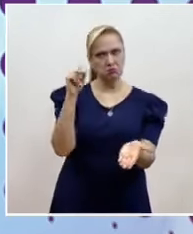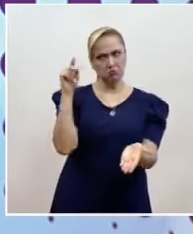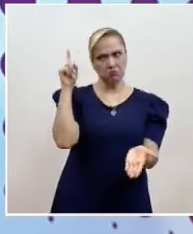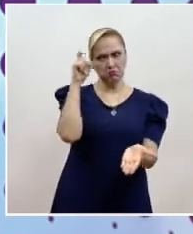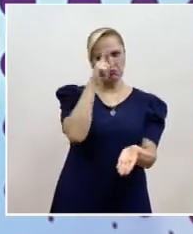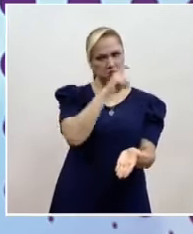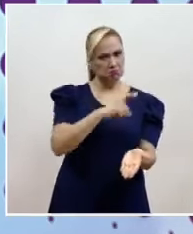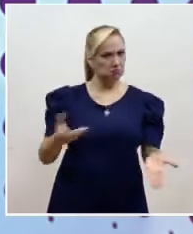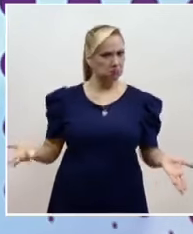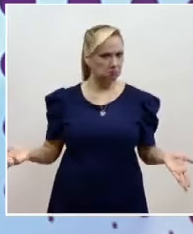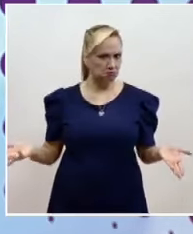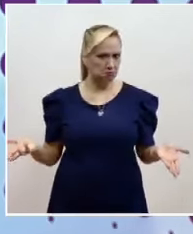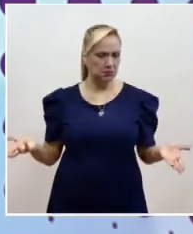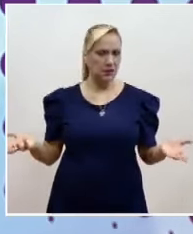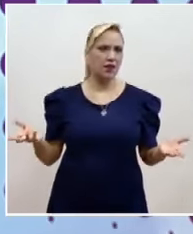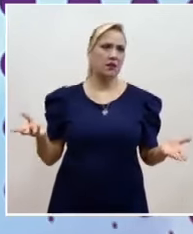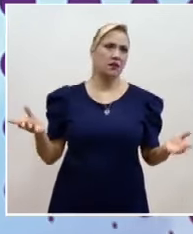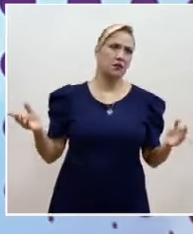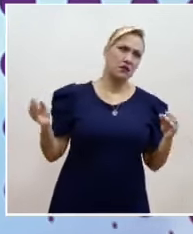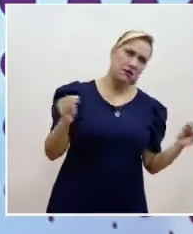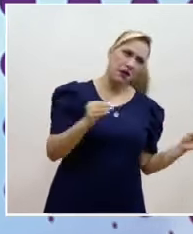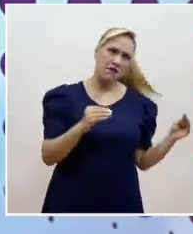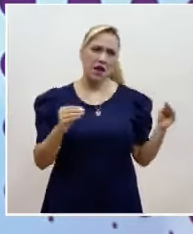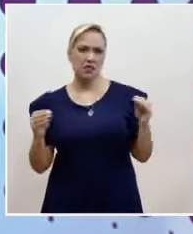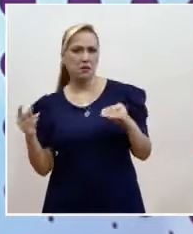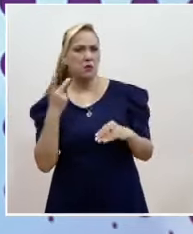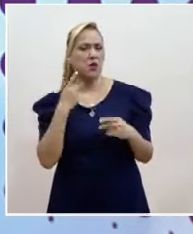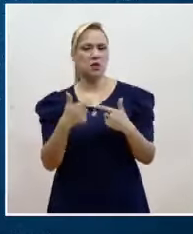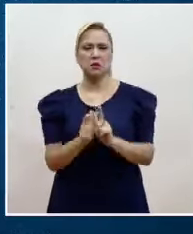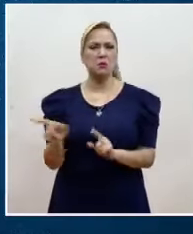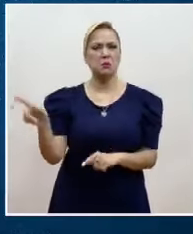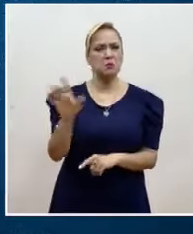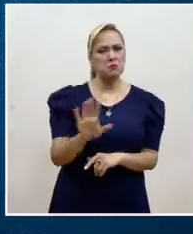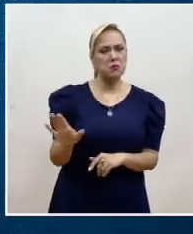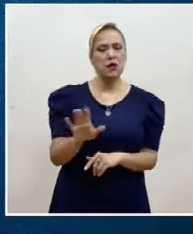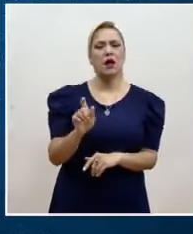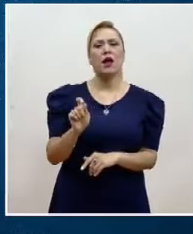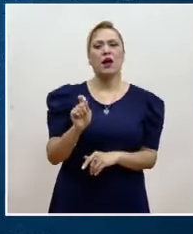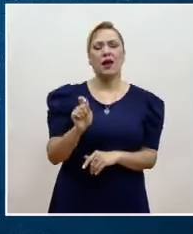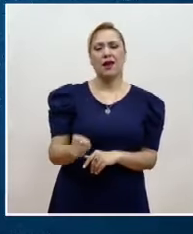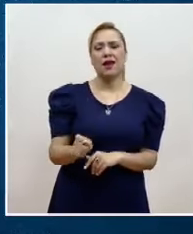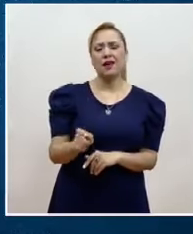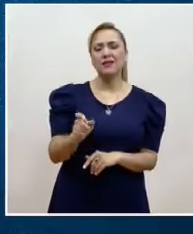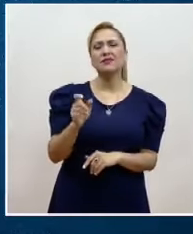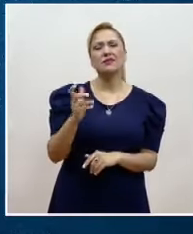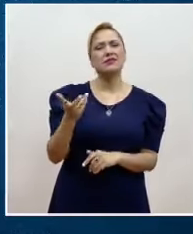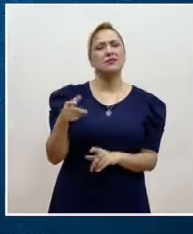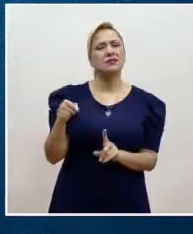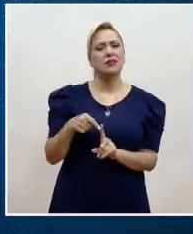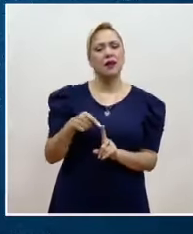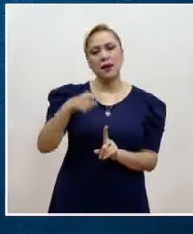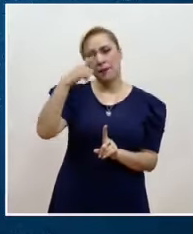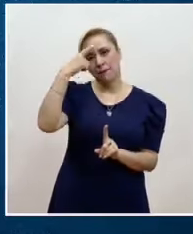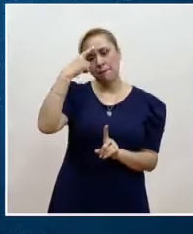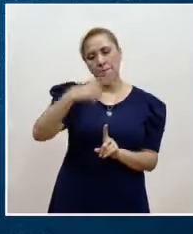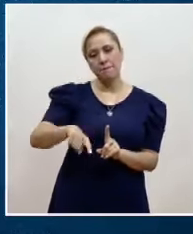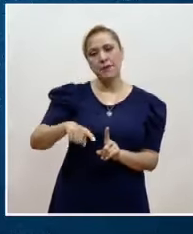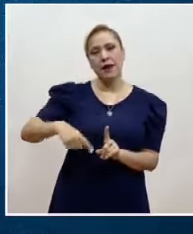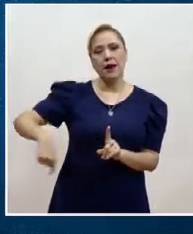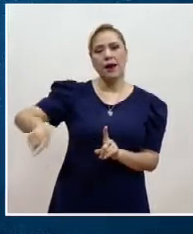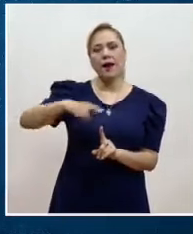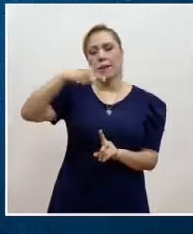no creo que generaría debate entre las fuerzas políticas, es facilitar el JDC en el caso de los mexicanos